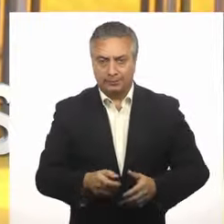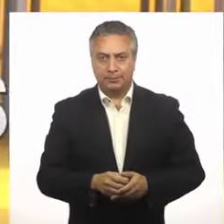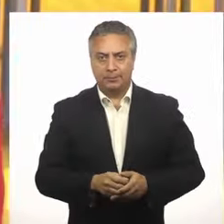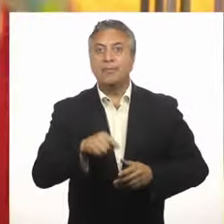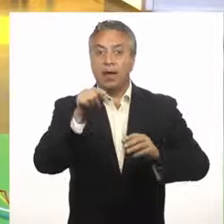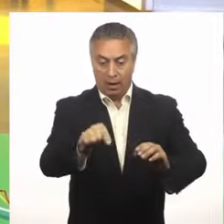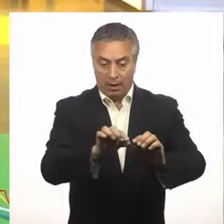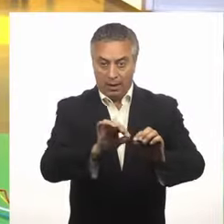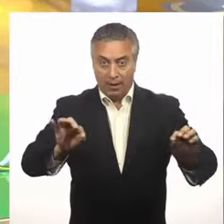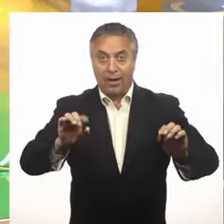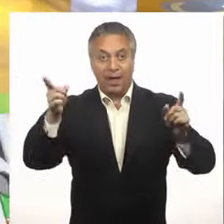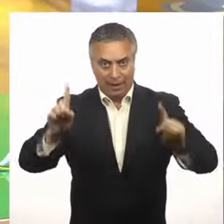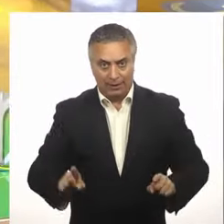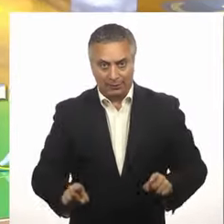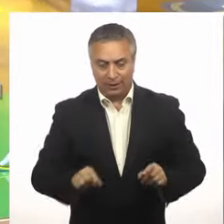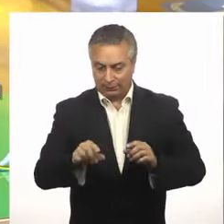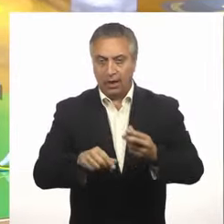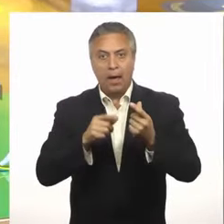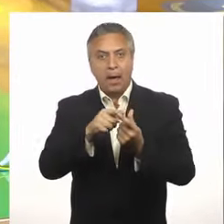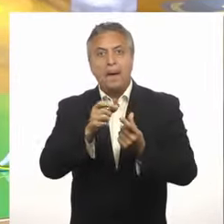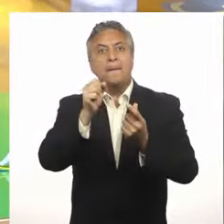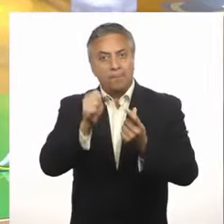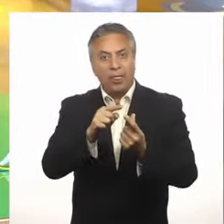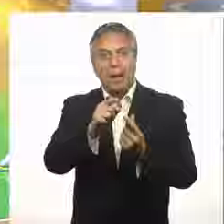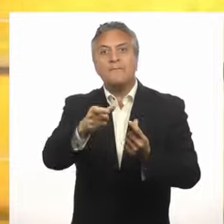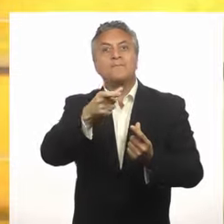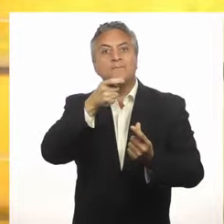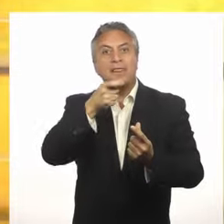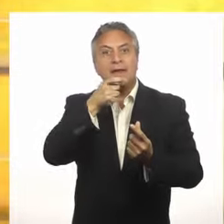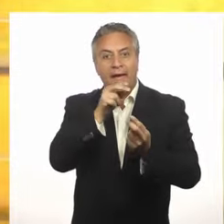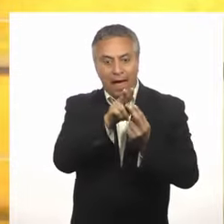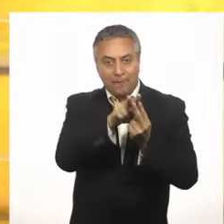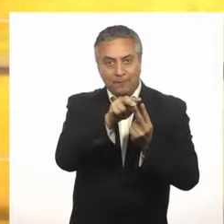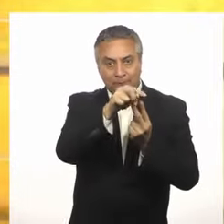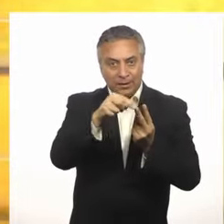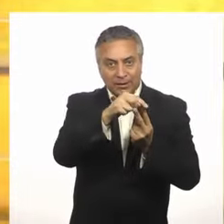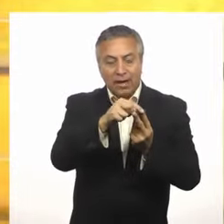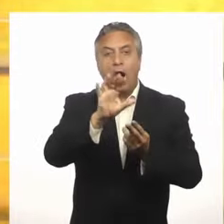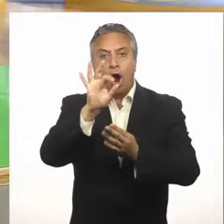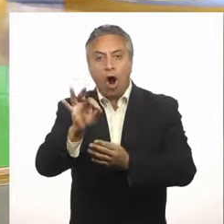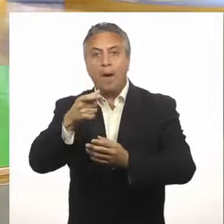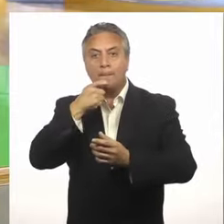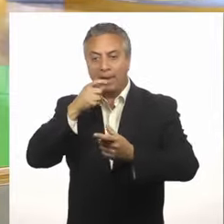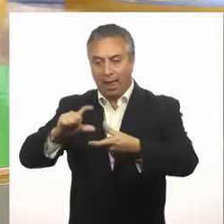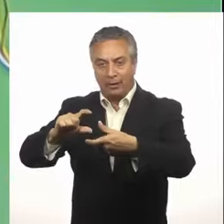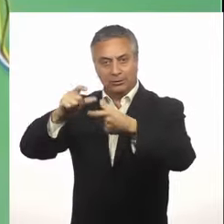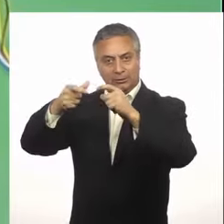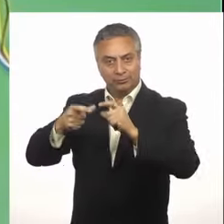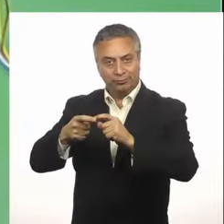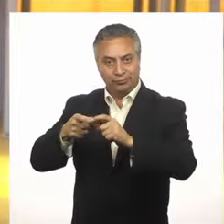Cables eléctricos. Una fuente de poder. Puede ser una batería o una pila en una fuente de poder de un juguete.